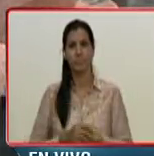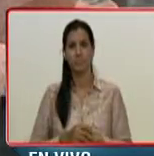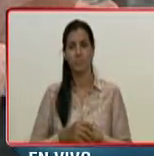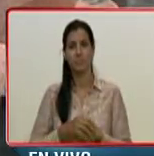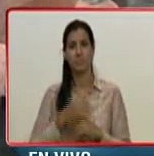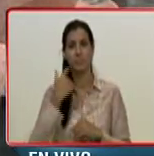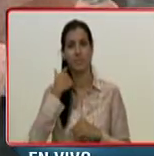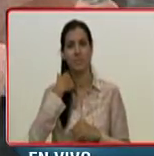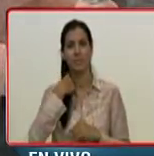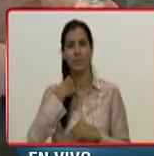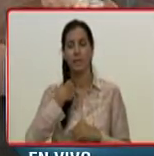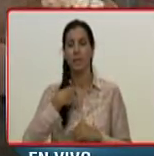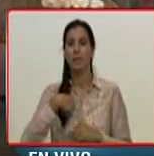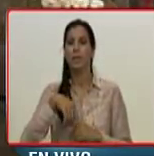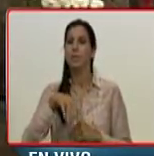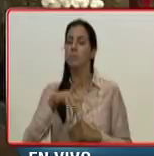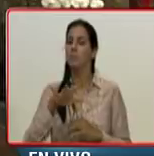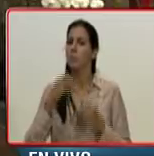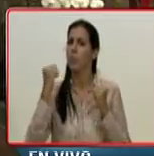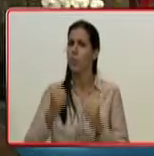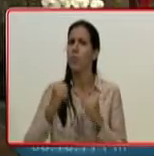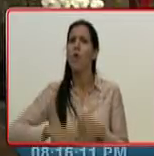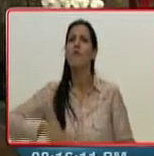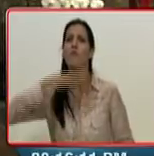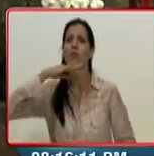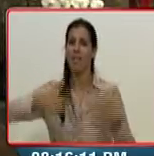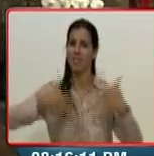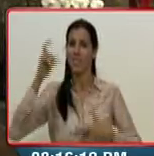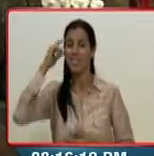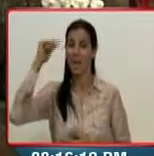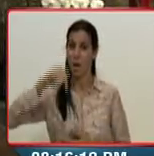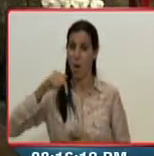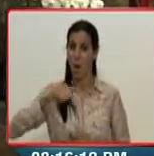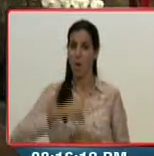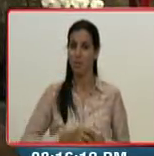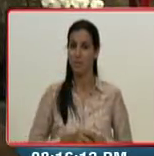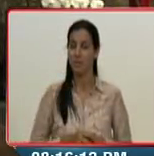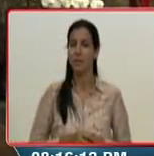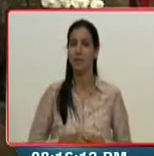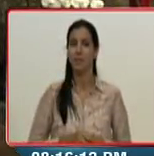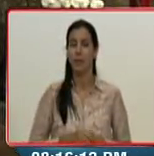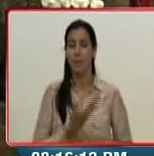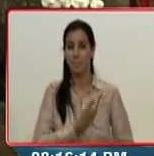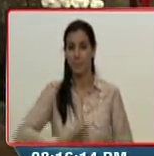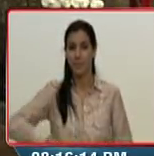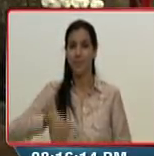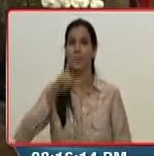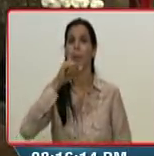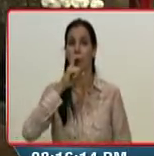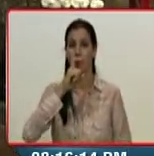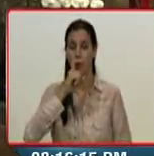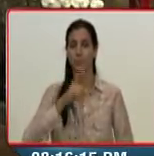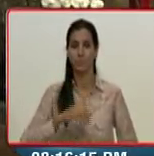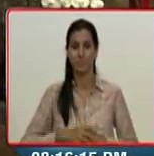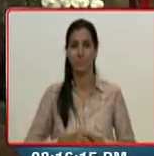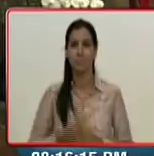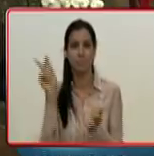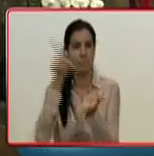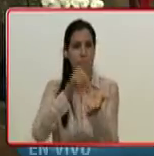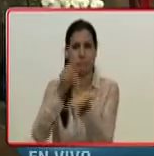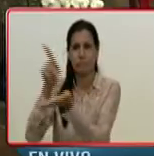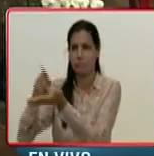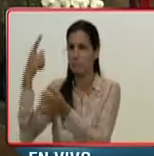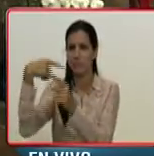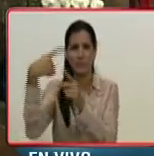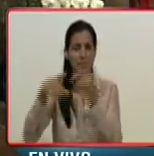esta intensa agenda de actividades el día de hoy, en la cual el jefe de Estado venezolano ha participado en numerosas